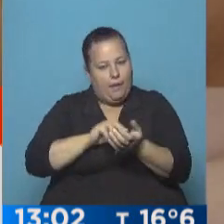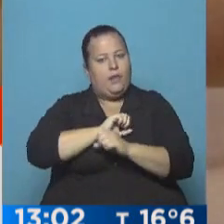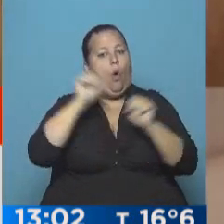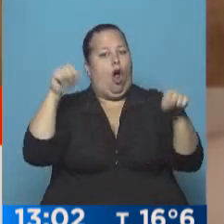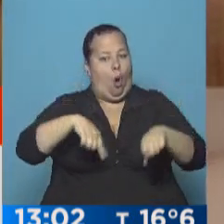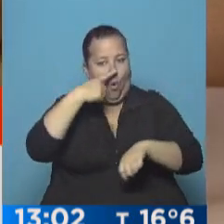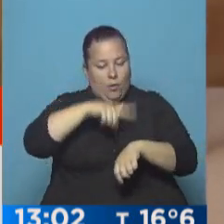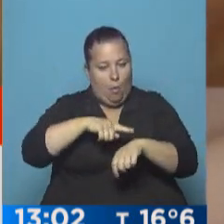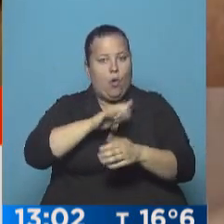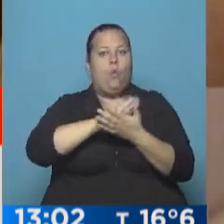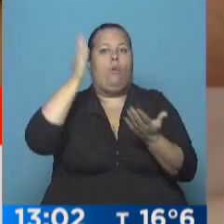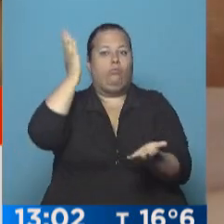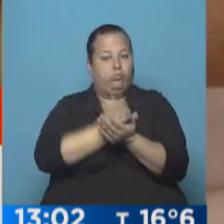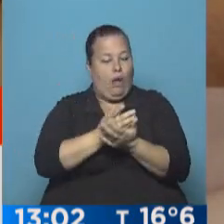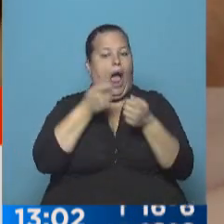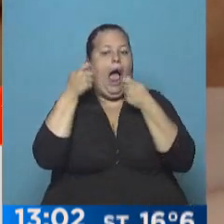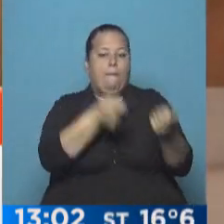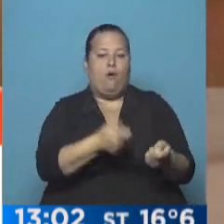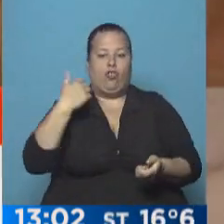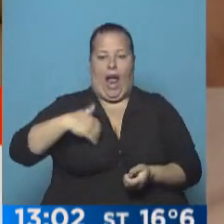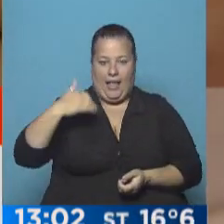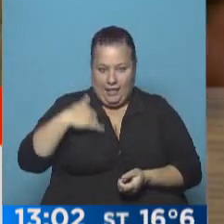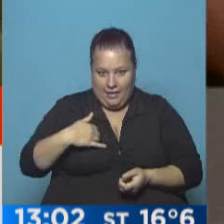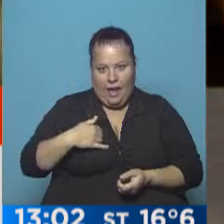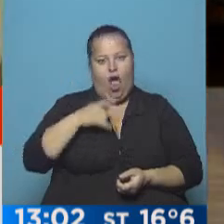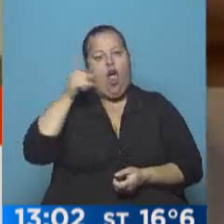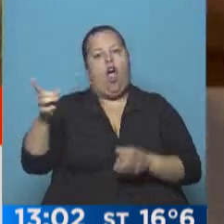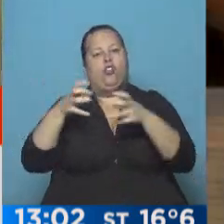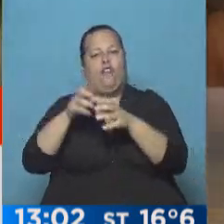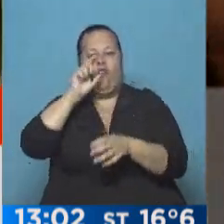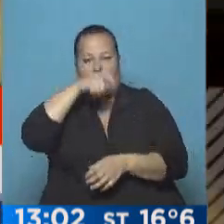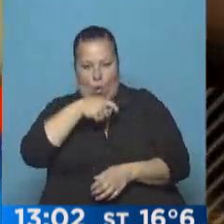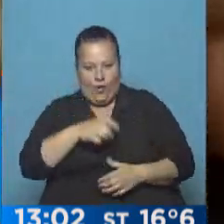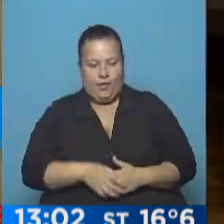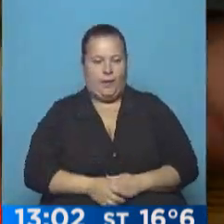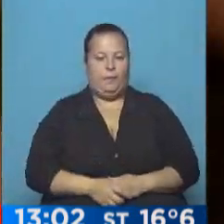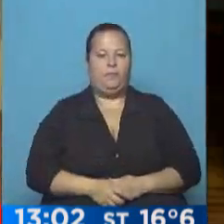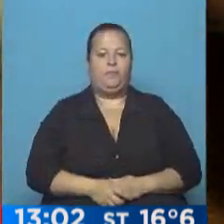de último momento, un nuevo fallo que respalda la posición argentina ante los fondos buitres.